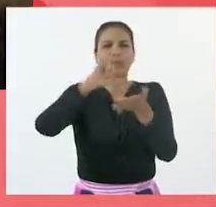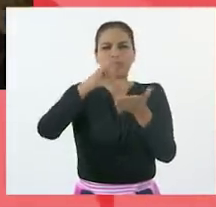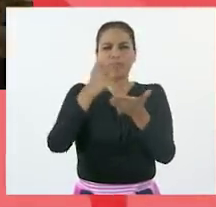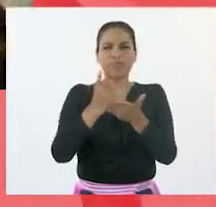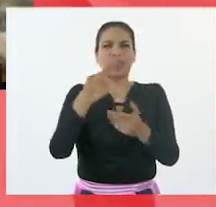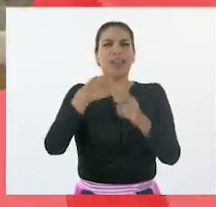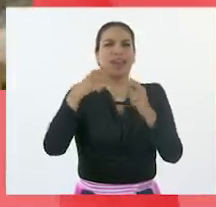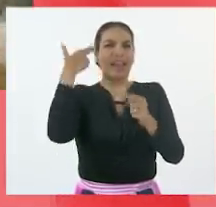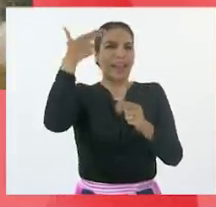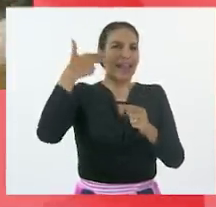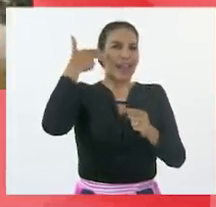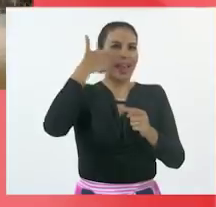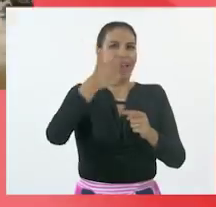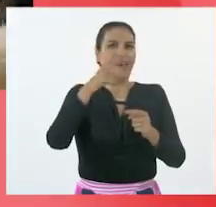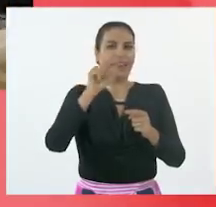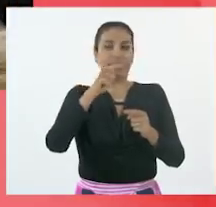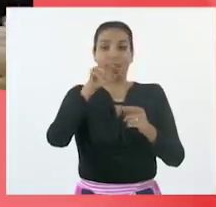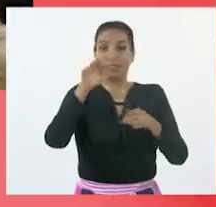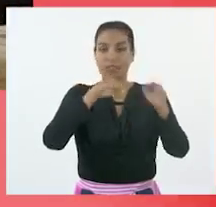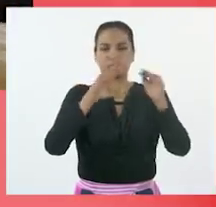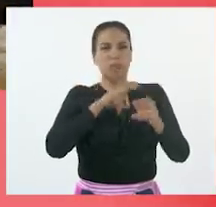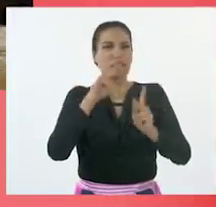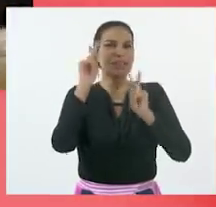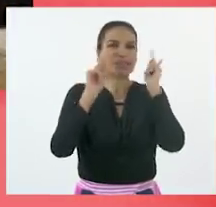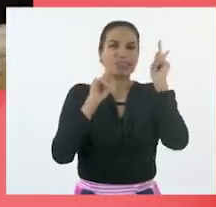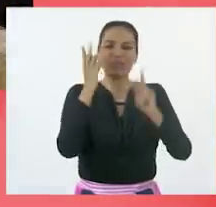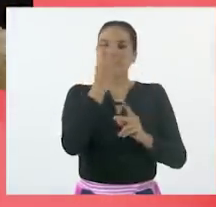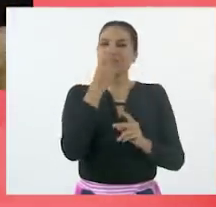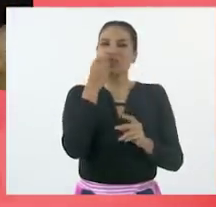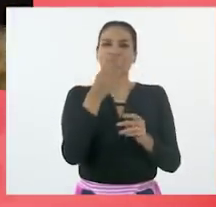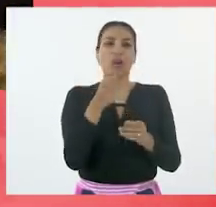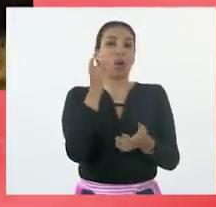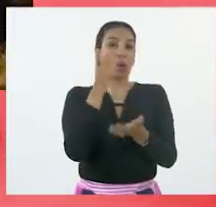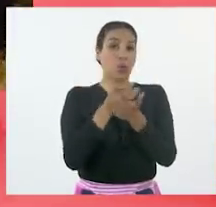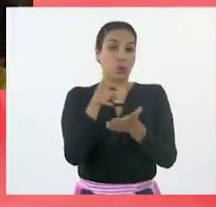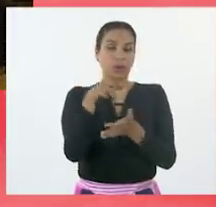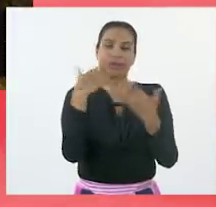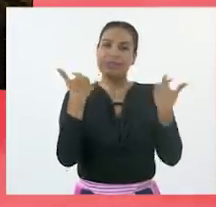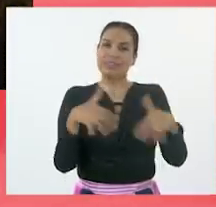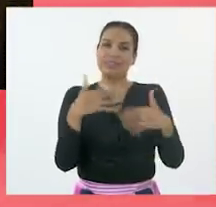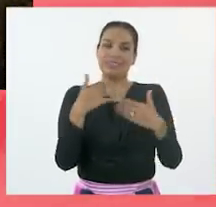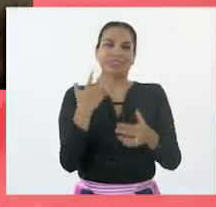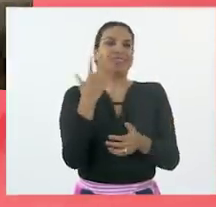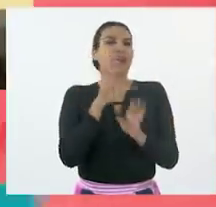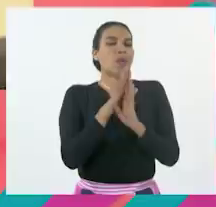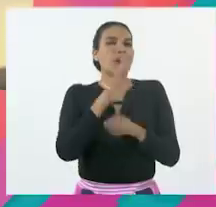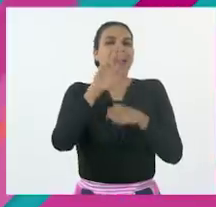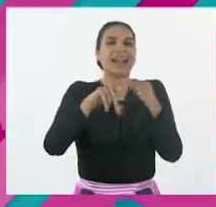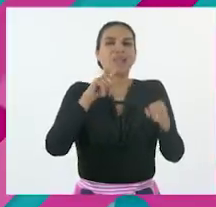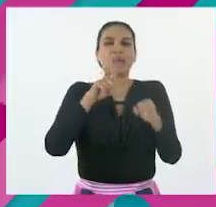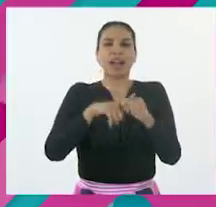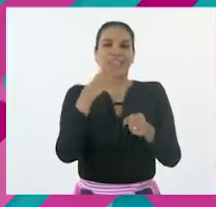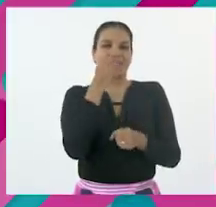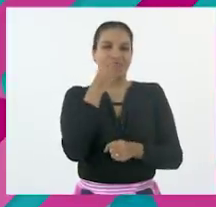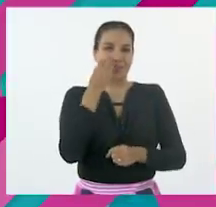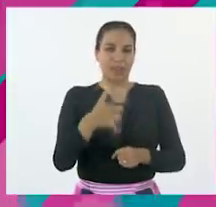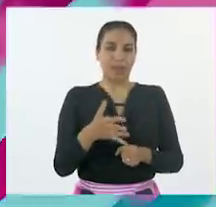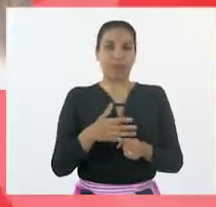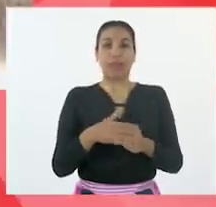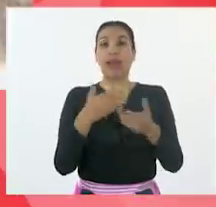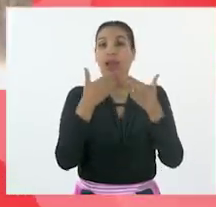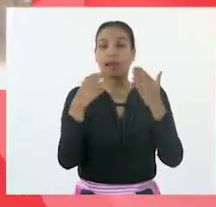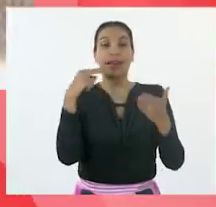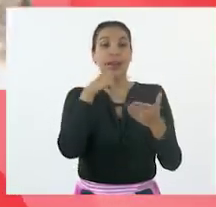Sierra Gorda es un lugar digno de visitarse, sobre todo por ser una auténtica belleza natural. Nos